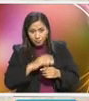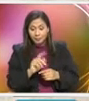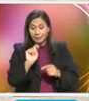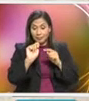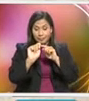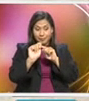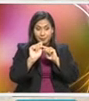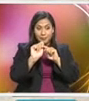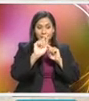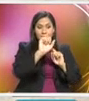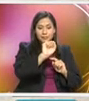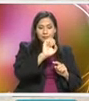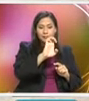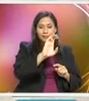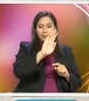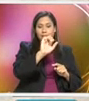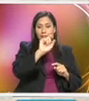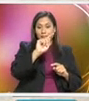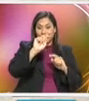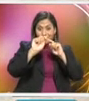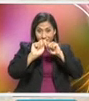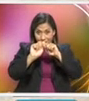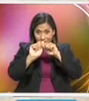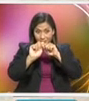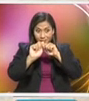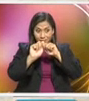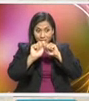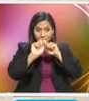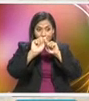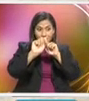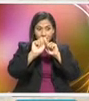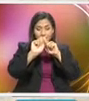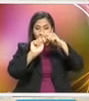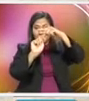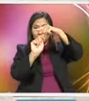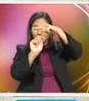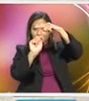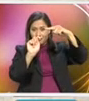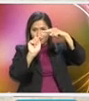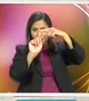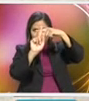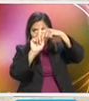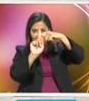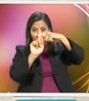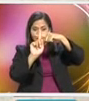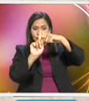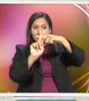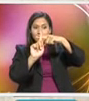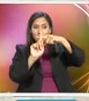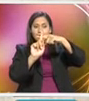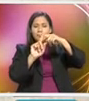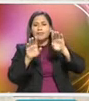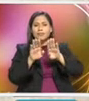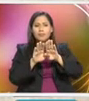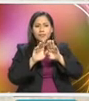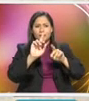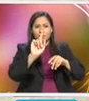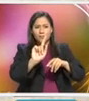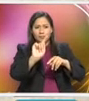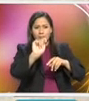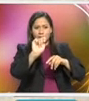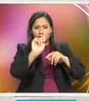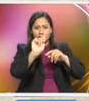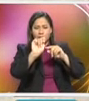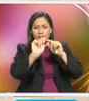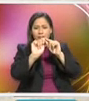T de Sebastián tiene una particularidad. La tilde o la rayita con que cruzamos la T la vamos a distinguir como